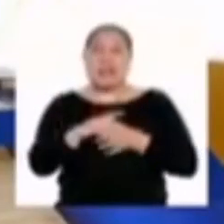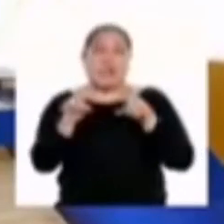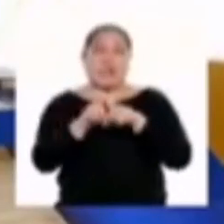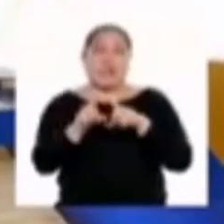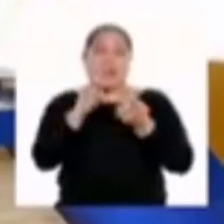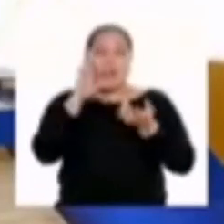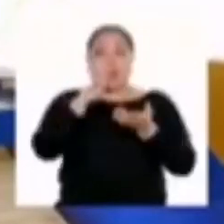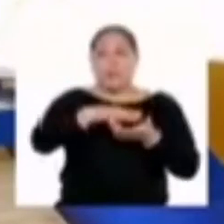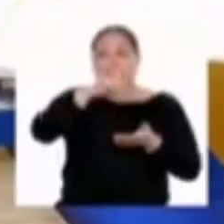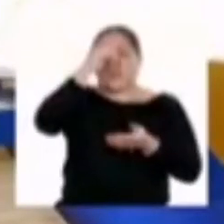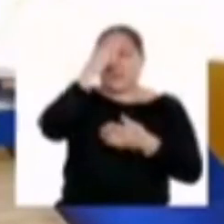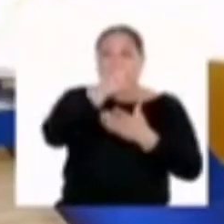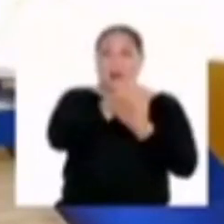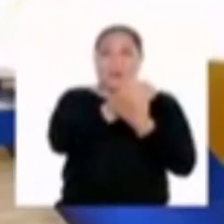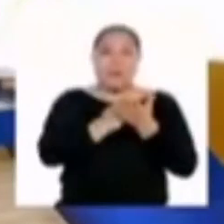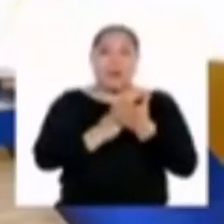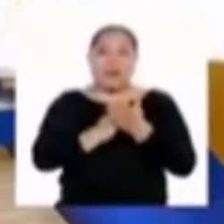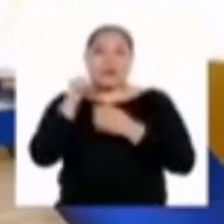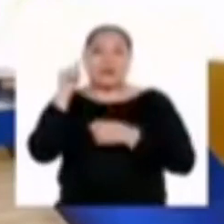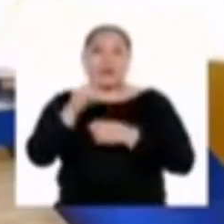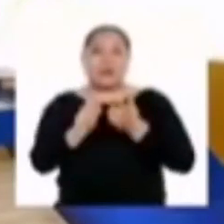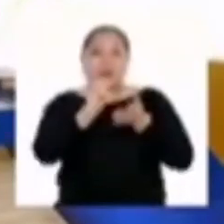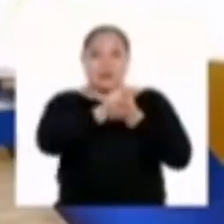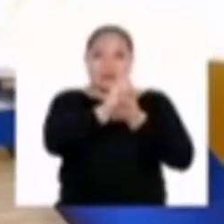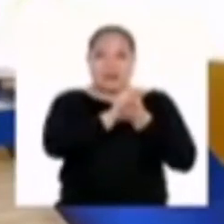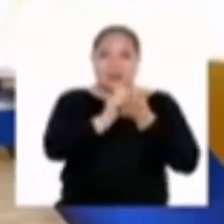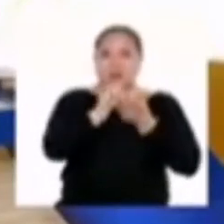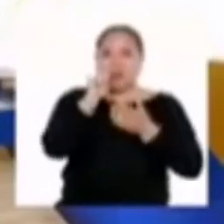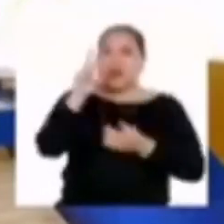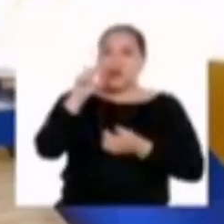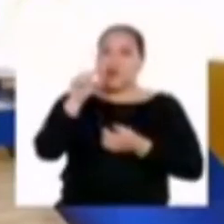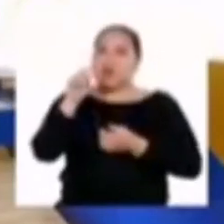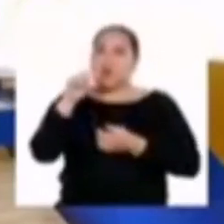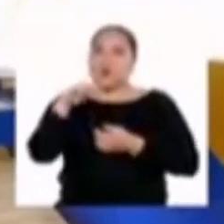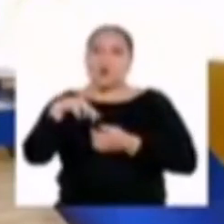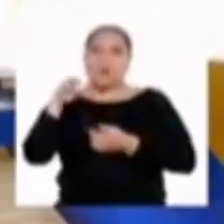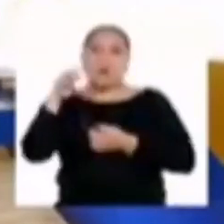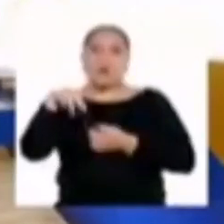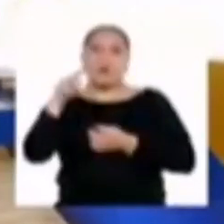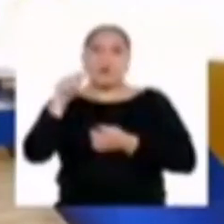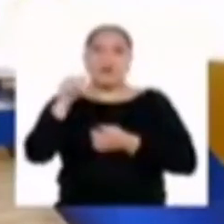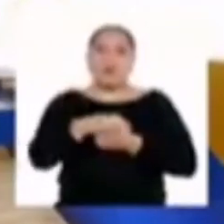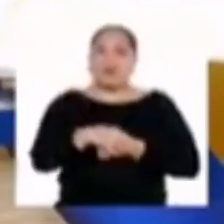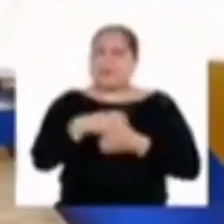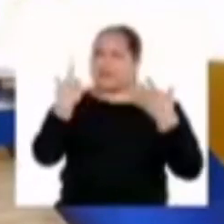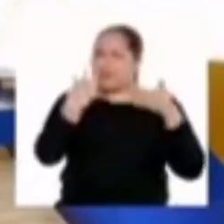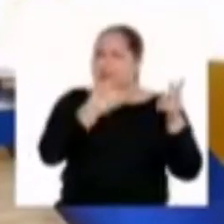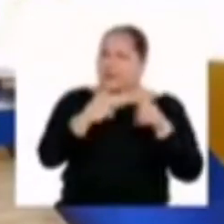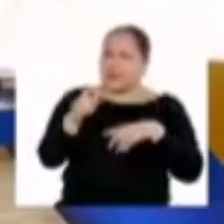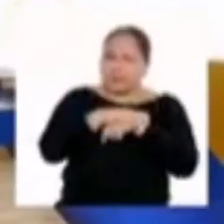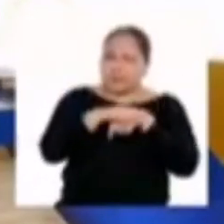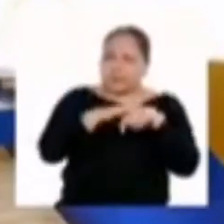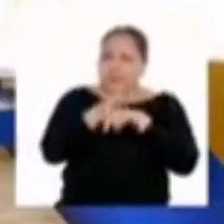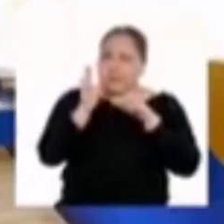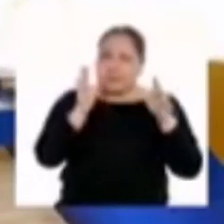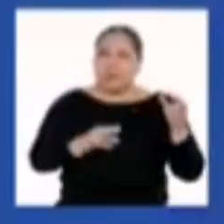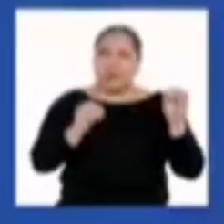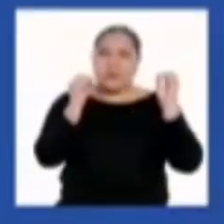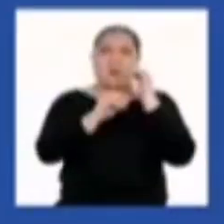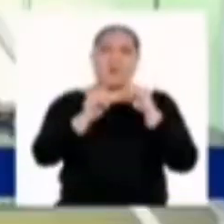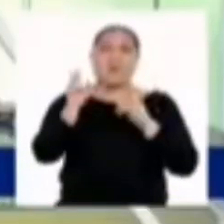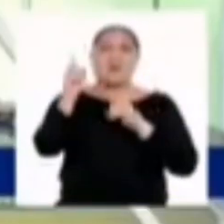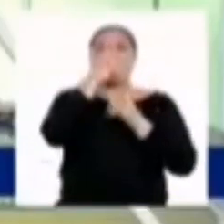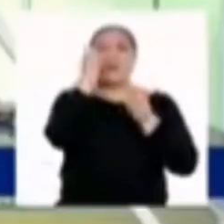Además, aprendimos las partes del texto argumentativo y su estructura, y ya estamos listos para empezar nuestra planificación y redactar un